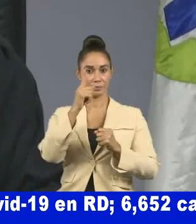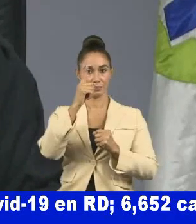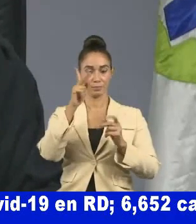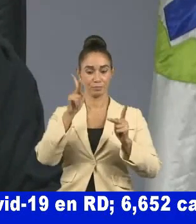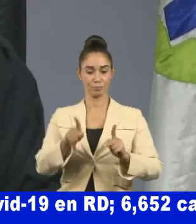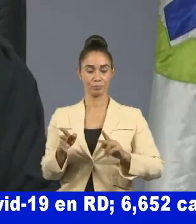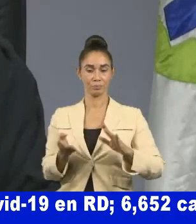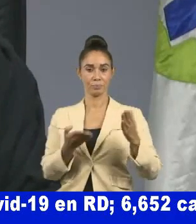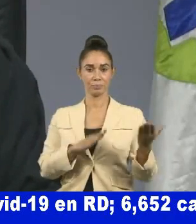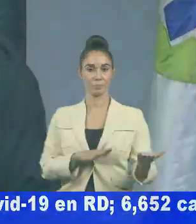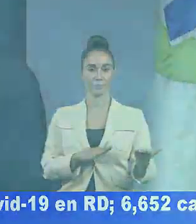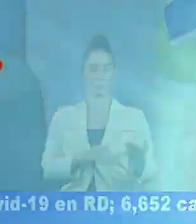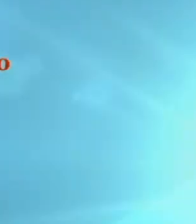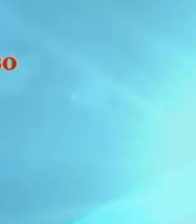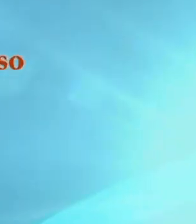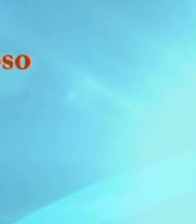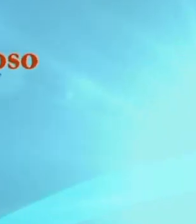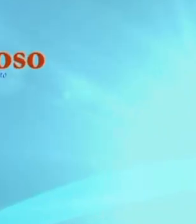fallecimiento